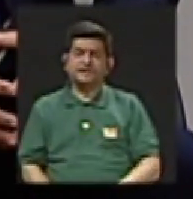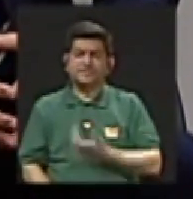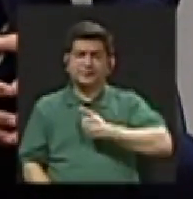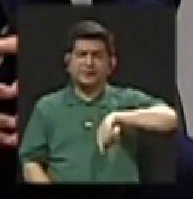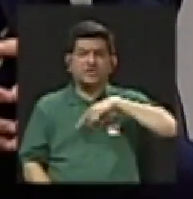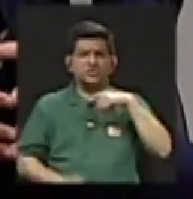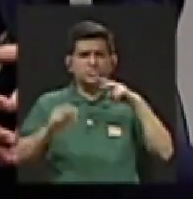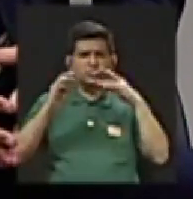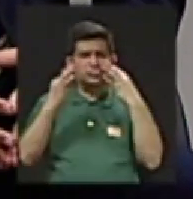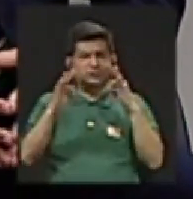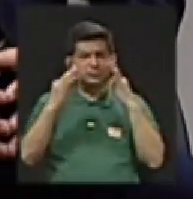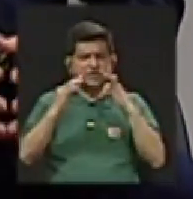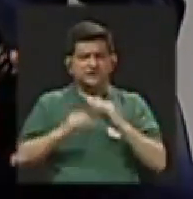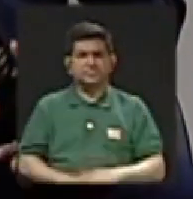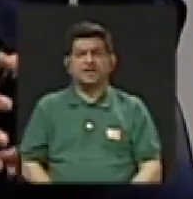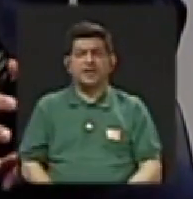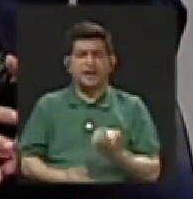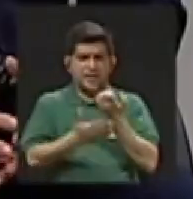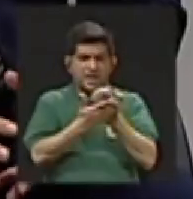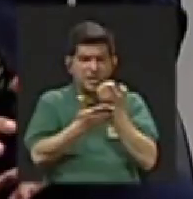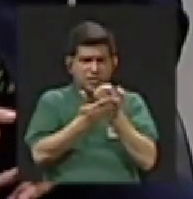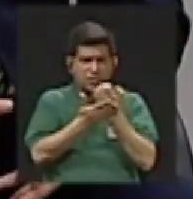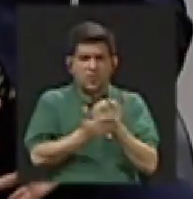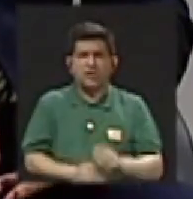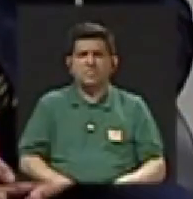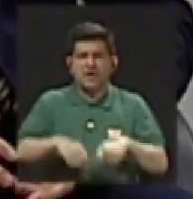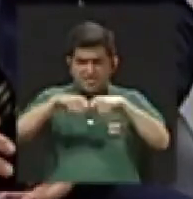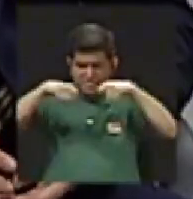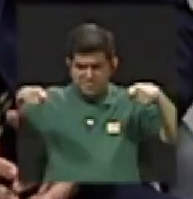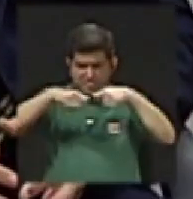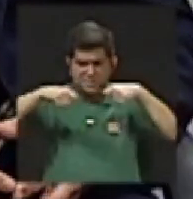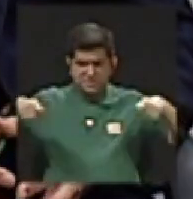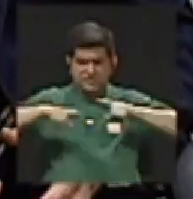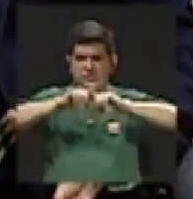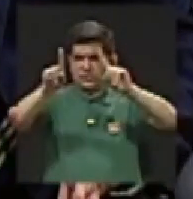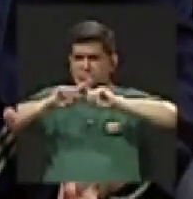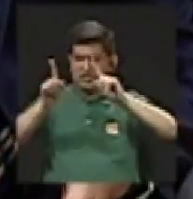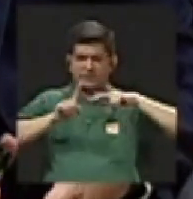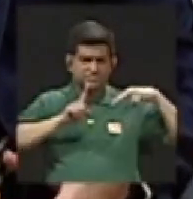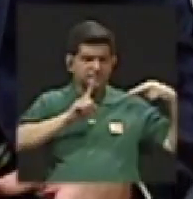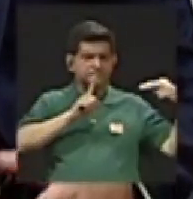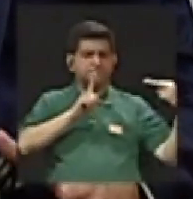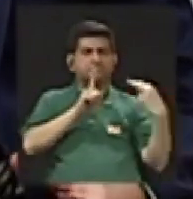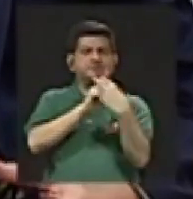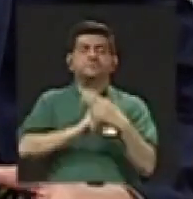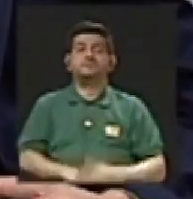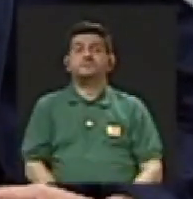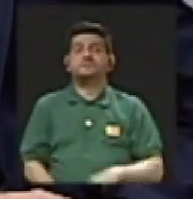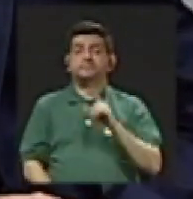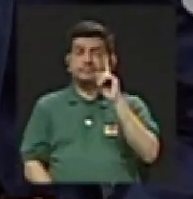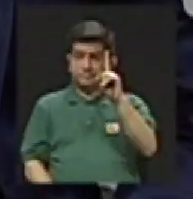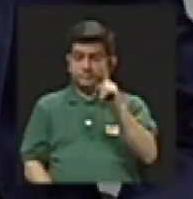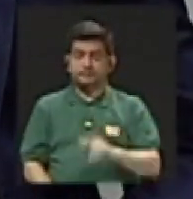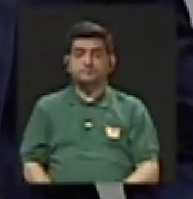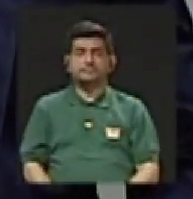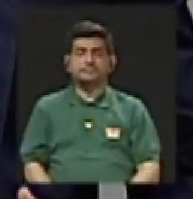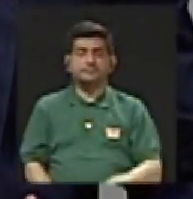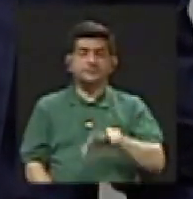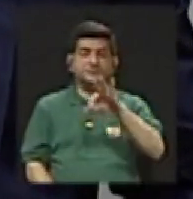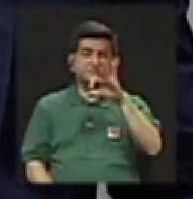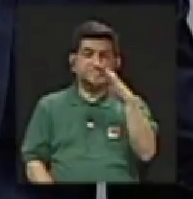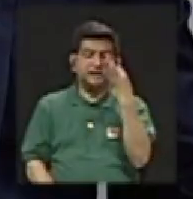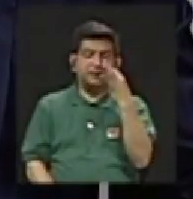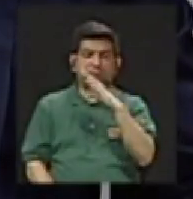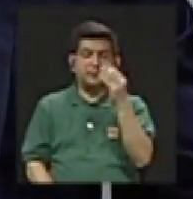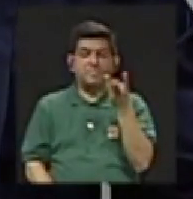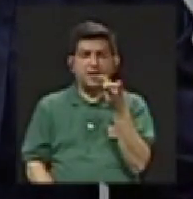de medir la economía desde distintas ópticas, ¿verdad? Una es cómo y